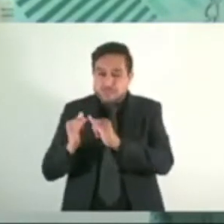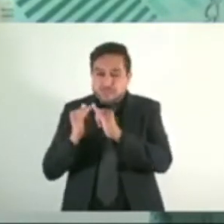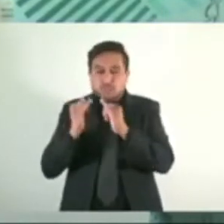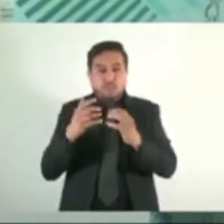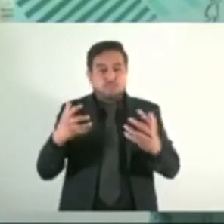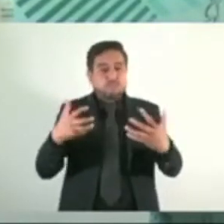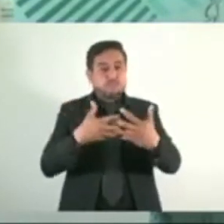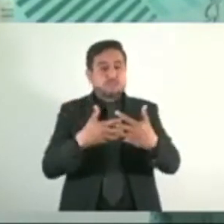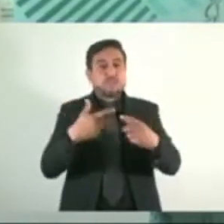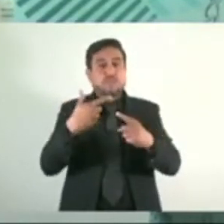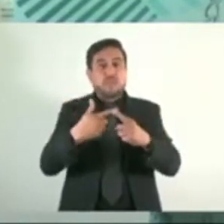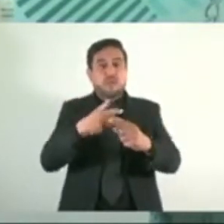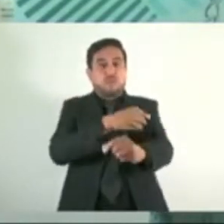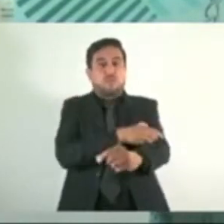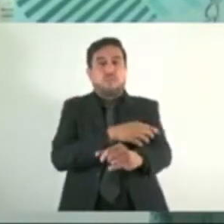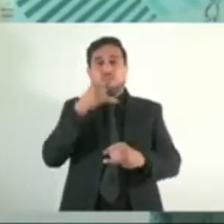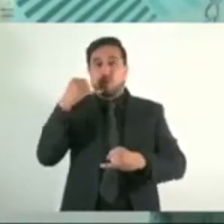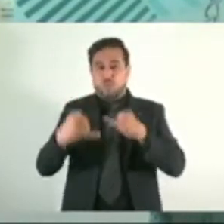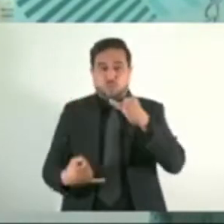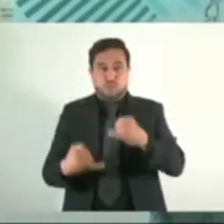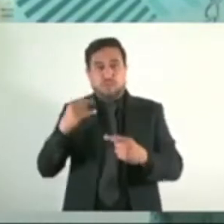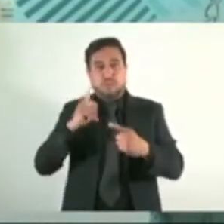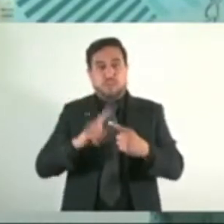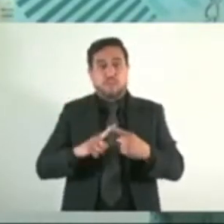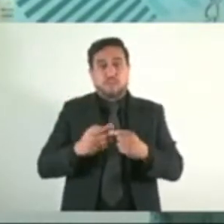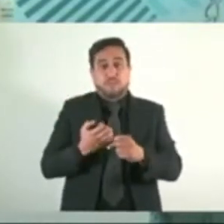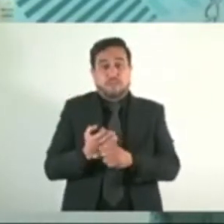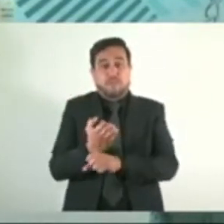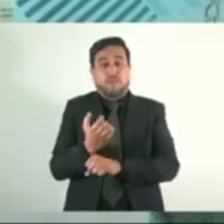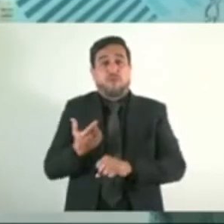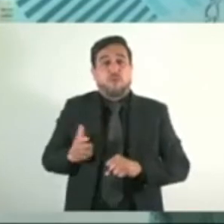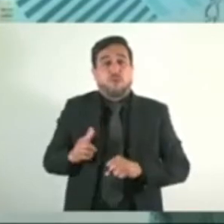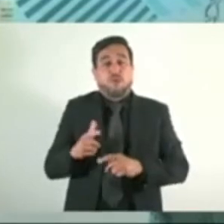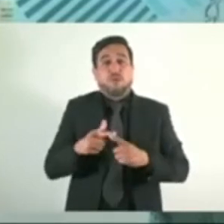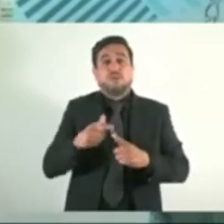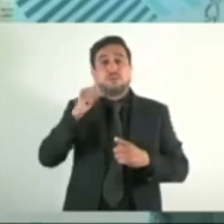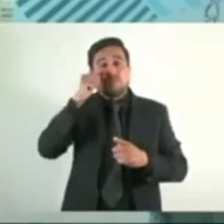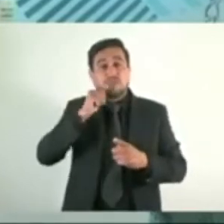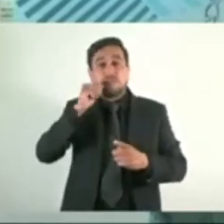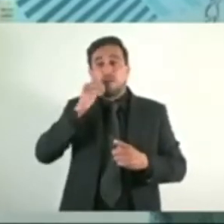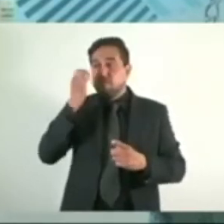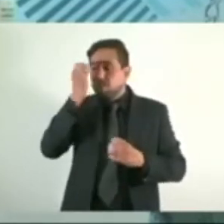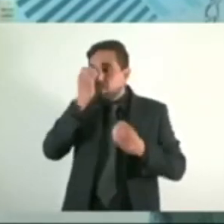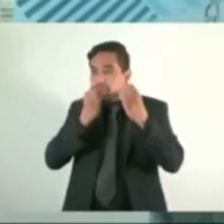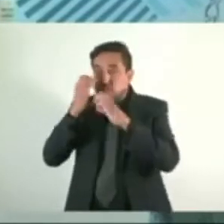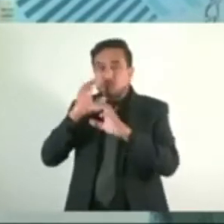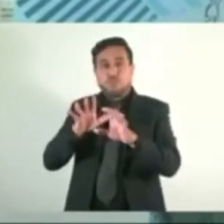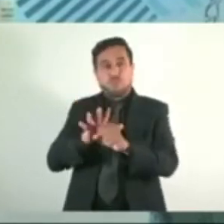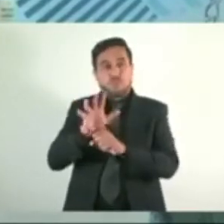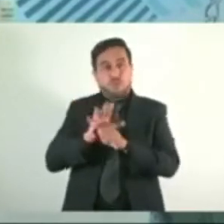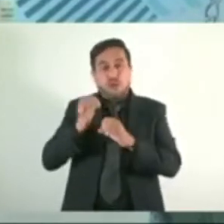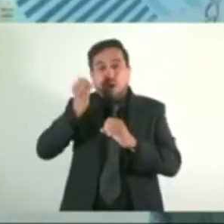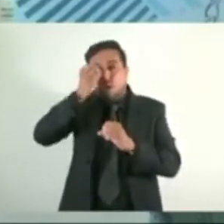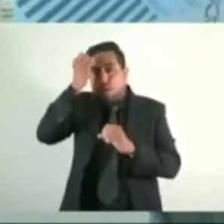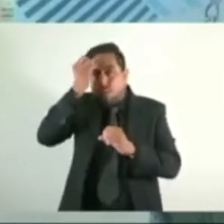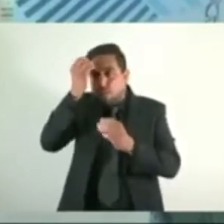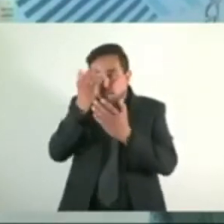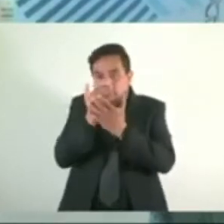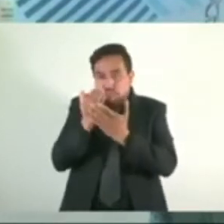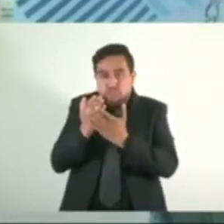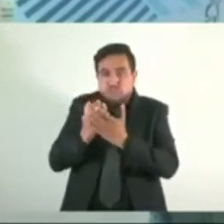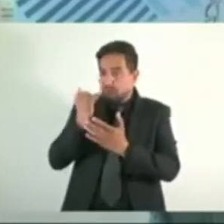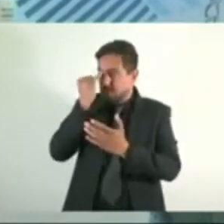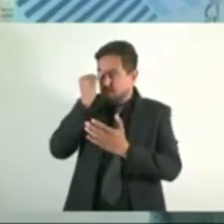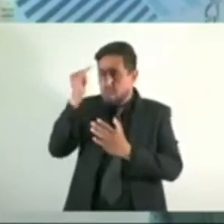participación del Poder Judicial del Estado en el análisis y emisión de opiniones de las distintas iniciativas de